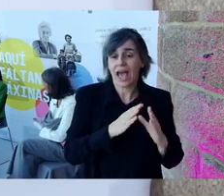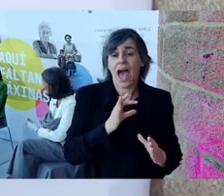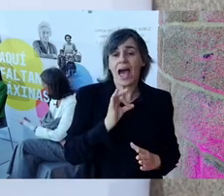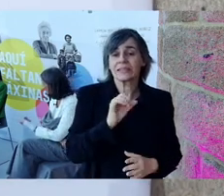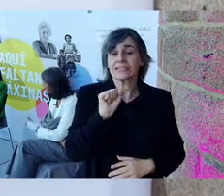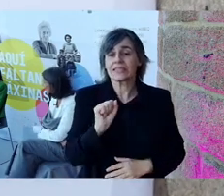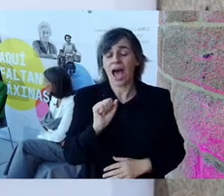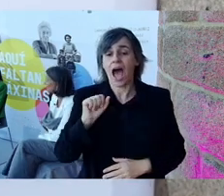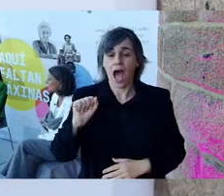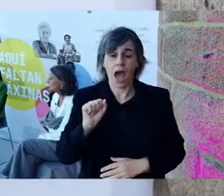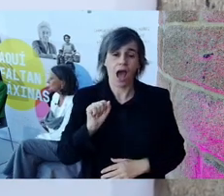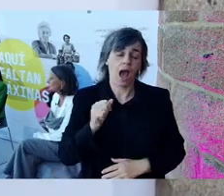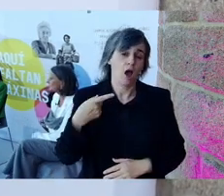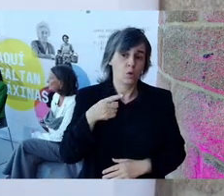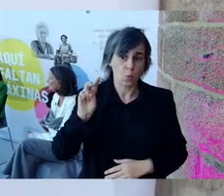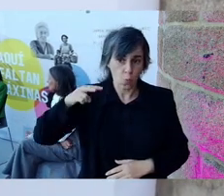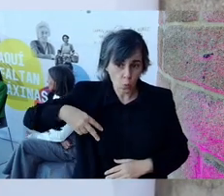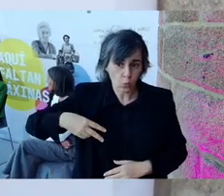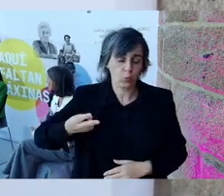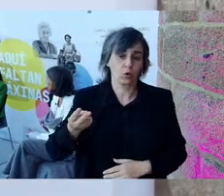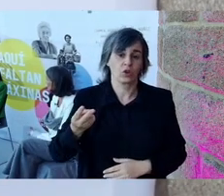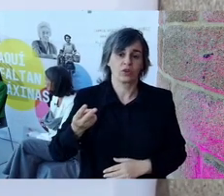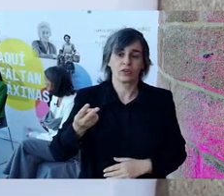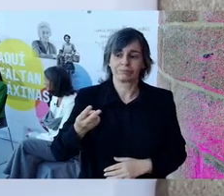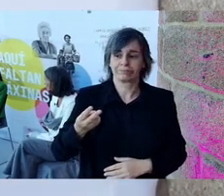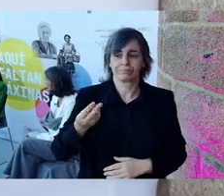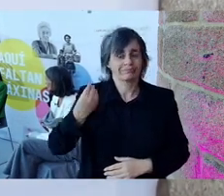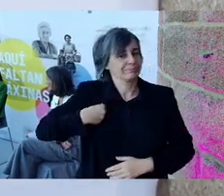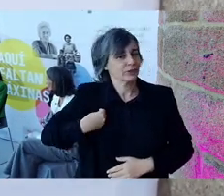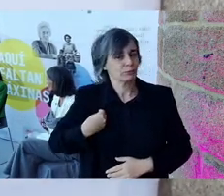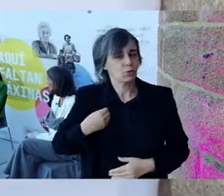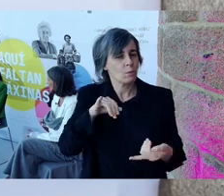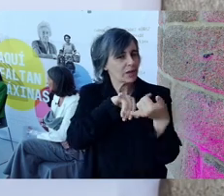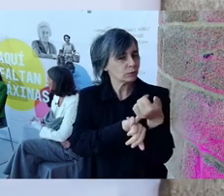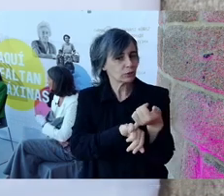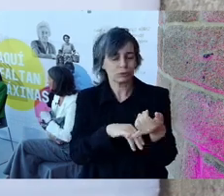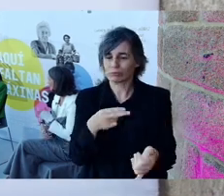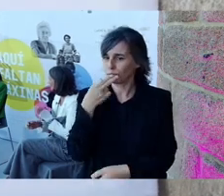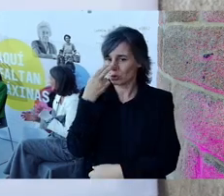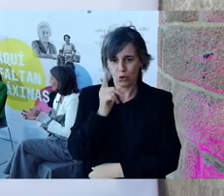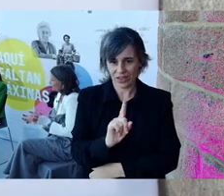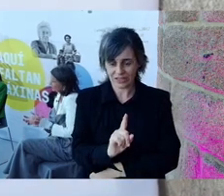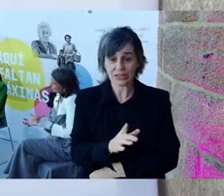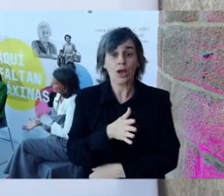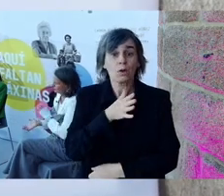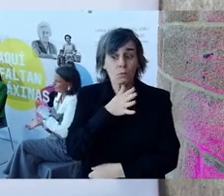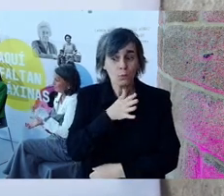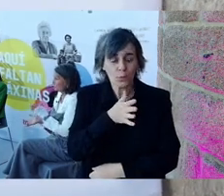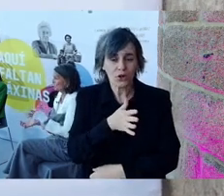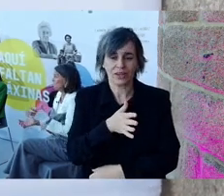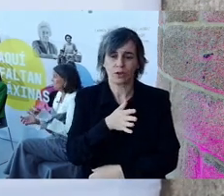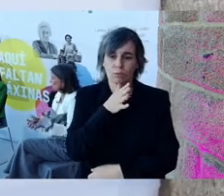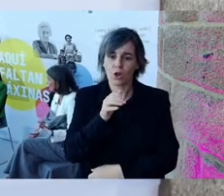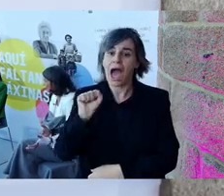iglesia de Sahagún, que era la poderosísima abadía de Sahagún, no le interesaba en absoluto ese matrimonio